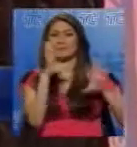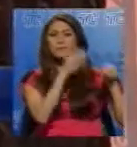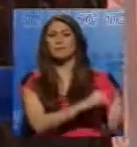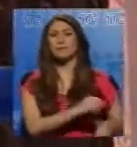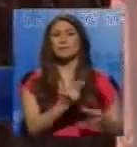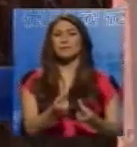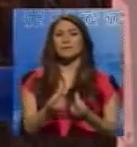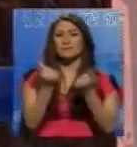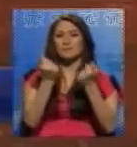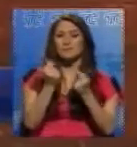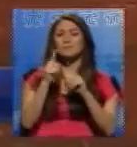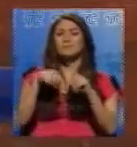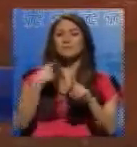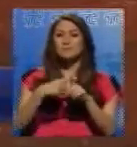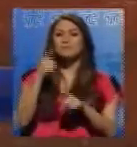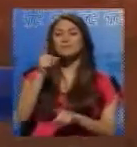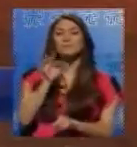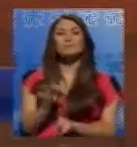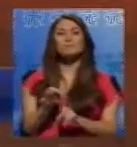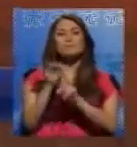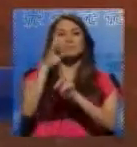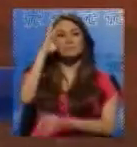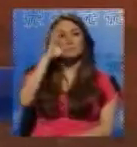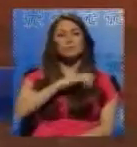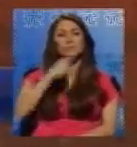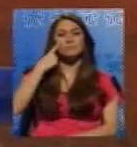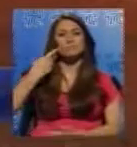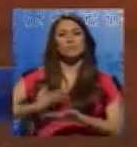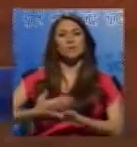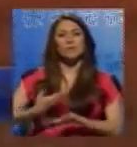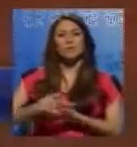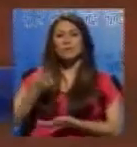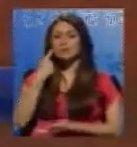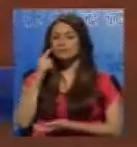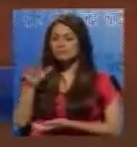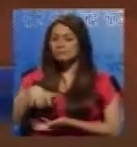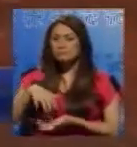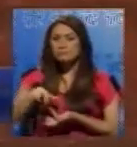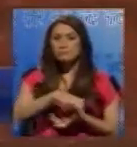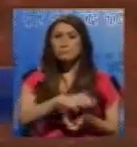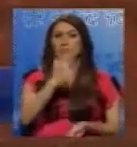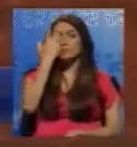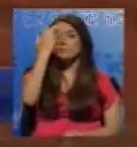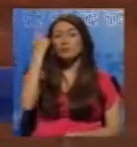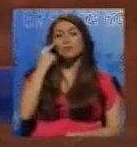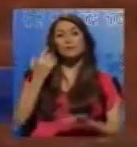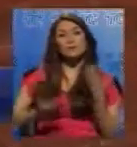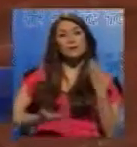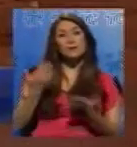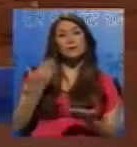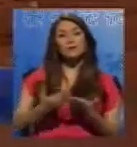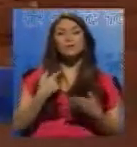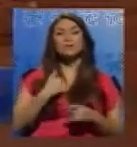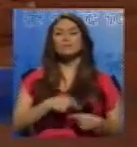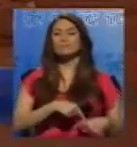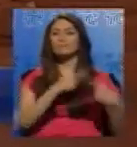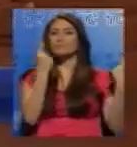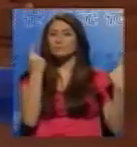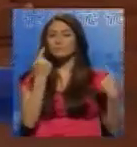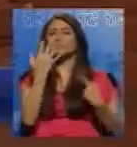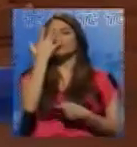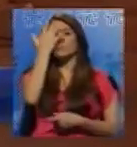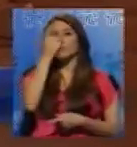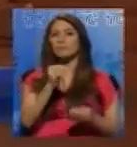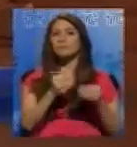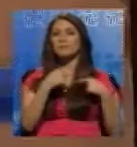de criminalística llegaron al sitio para recoger evidencias de lo sucedido, puesto que se trataría de una retaliación luego